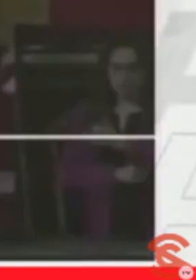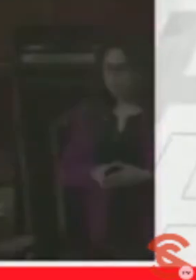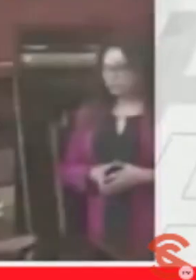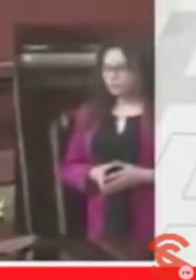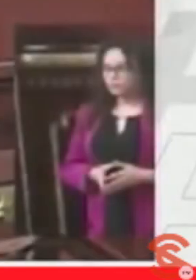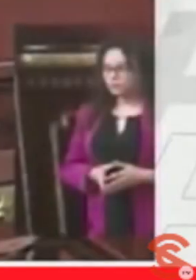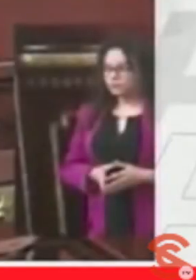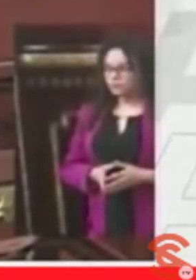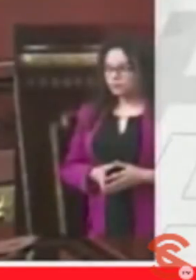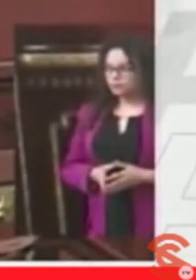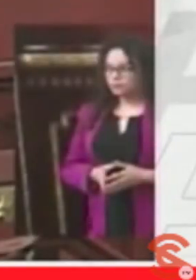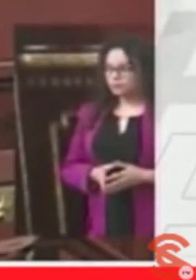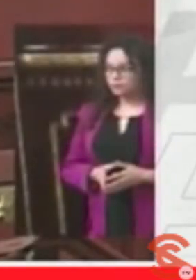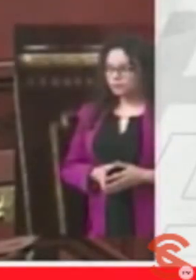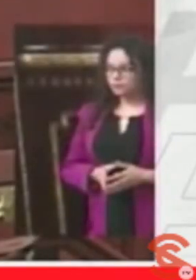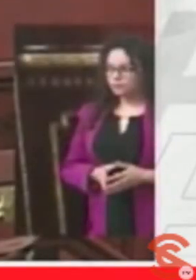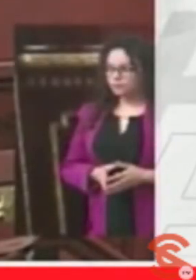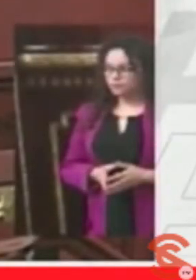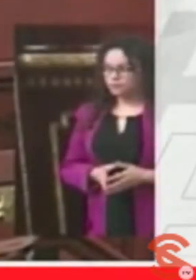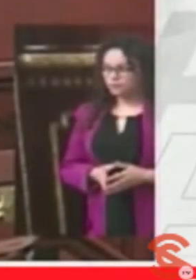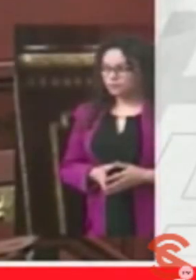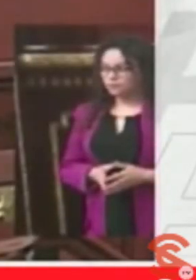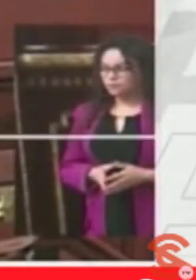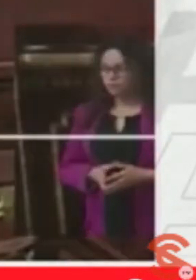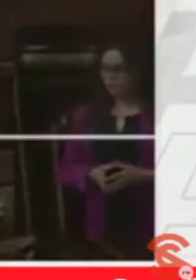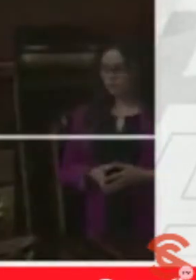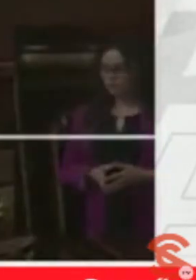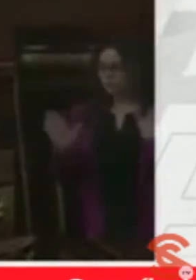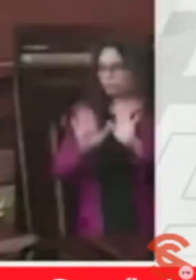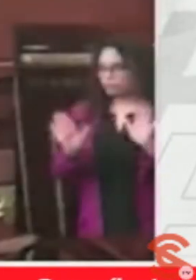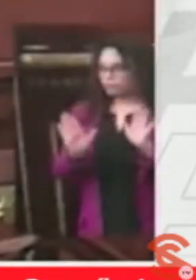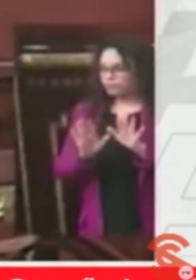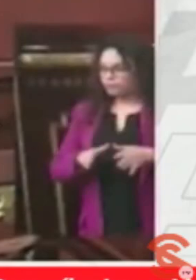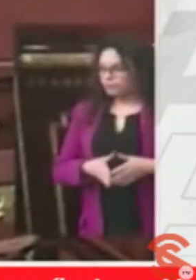México. Ábrase el sistema electrónico.